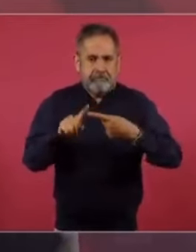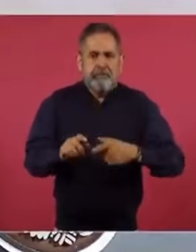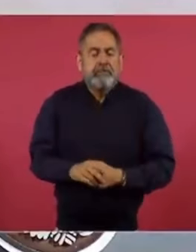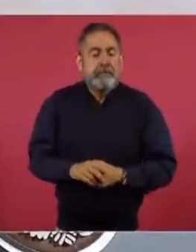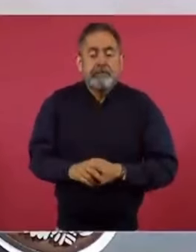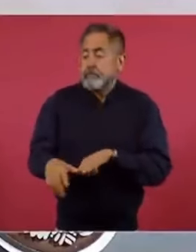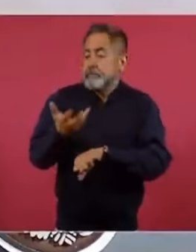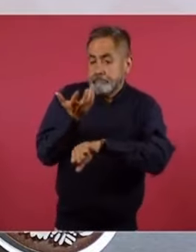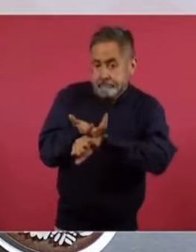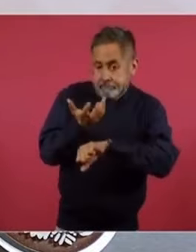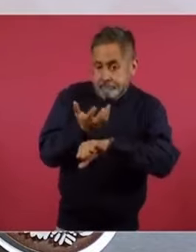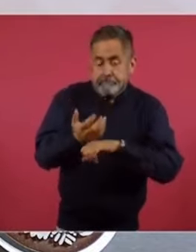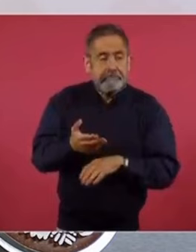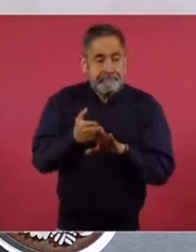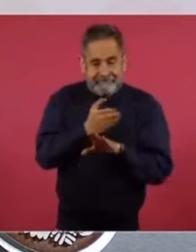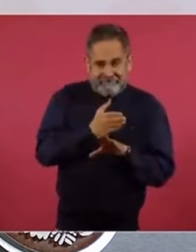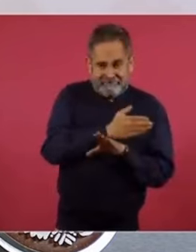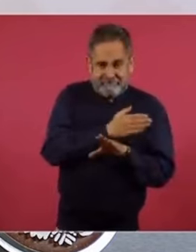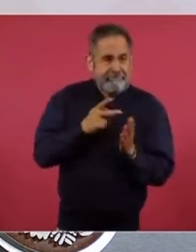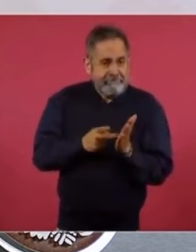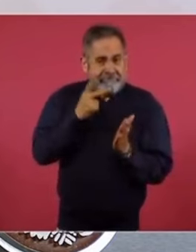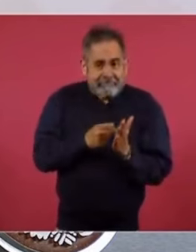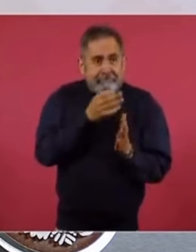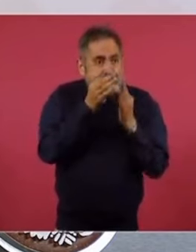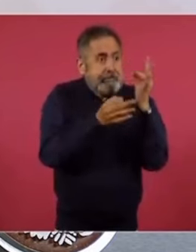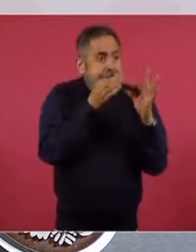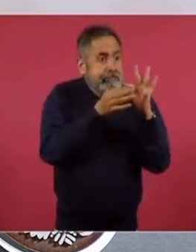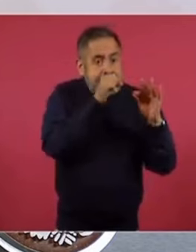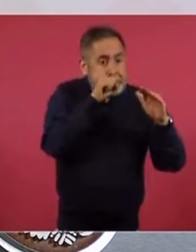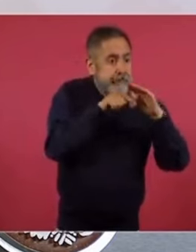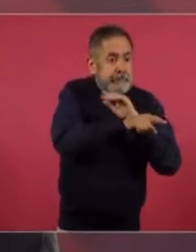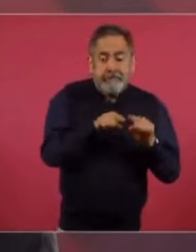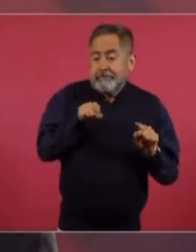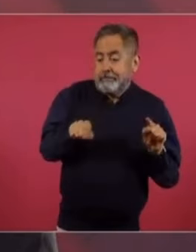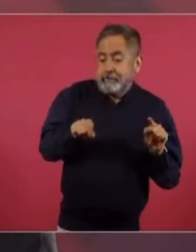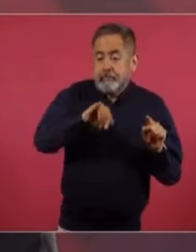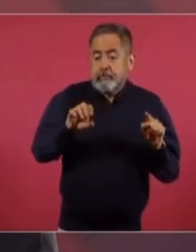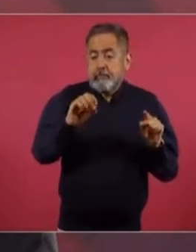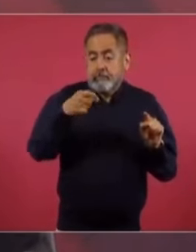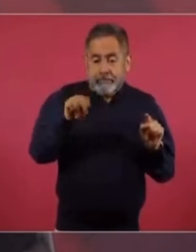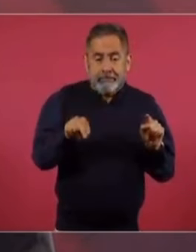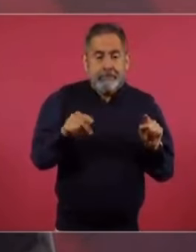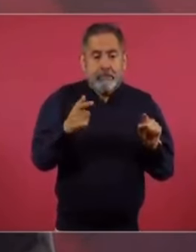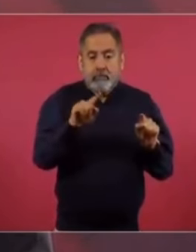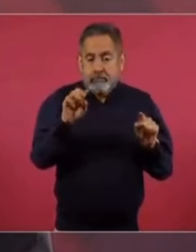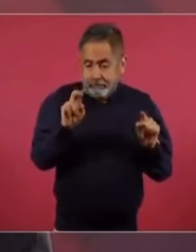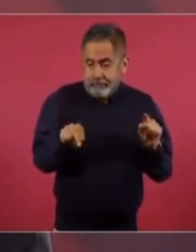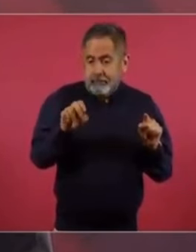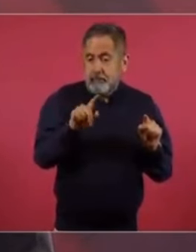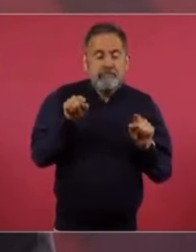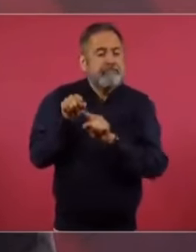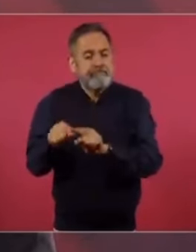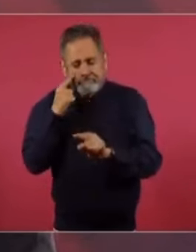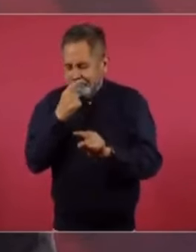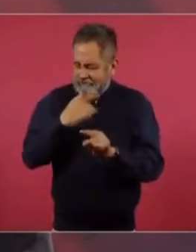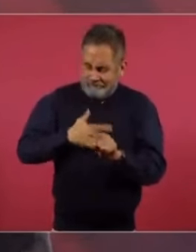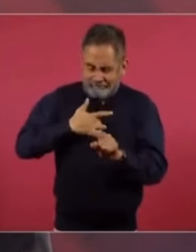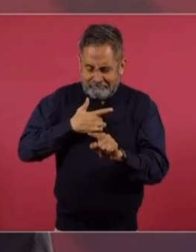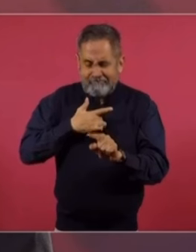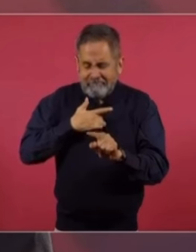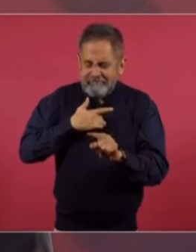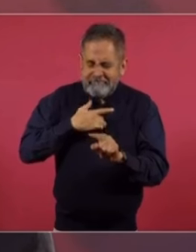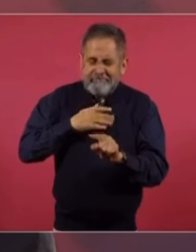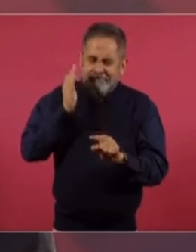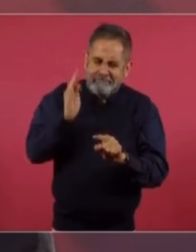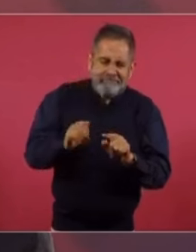del orden de Estados Unidos fueron informadas en varias ocasiones previas que Joaquín Guzmán López estaba considerando rendirse ante